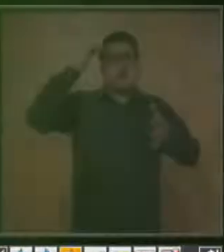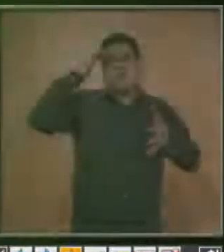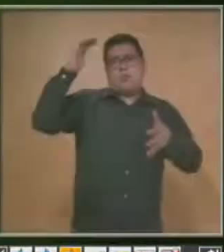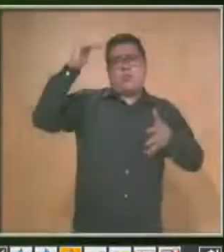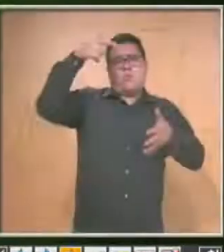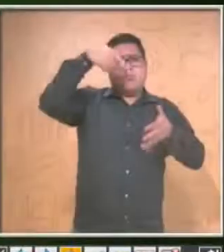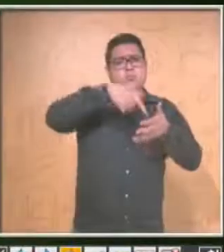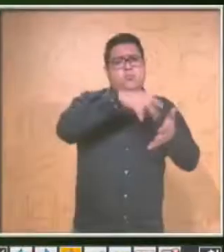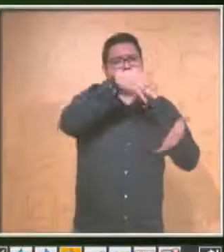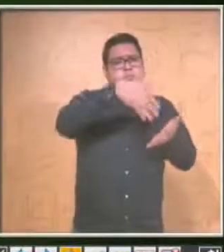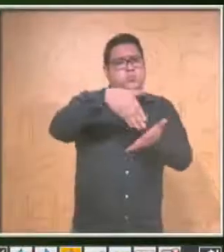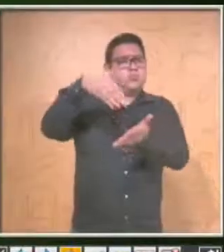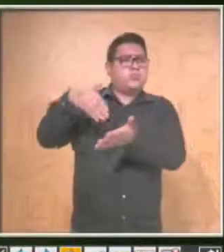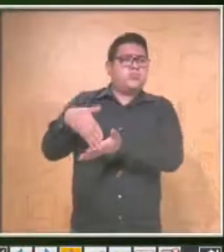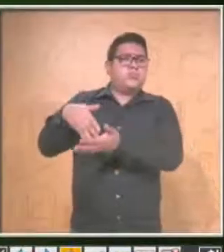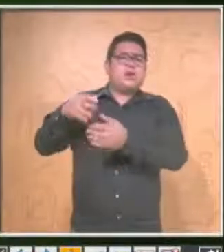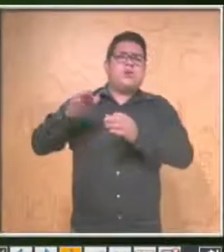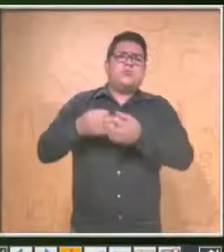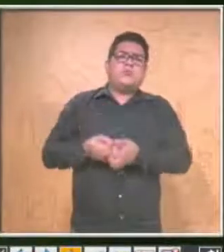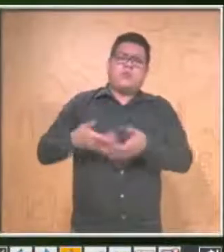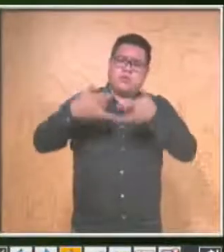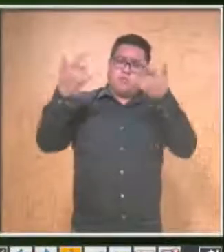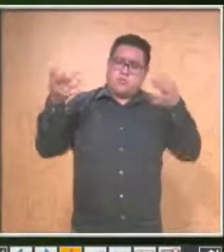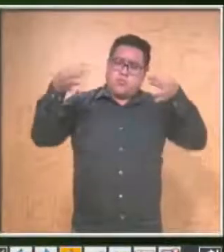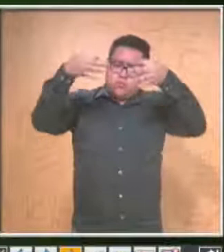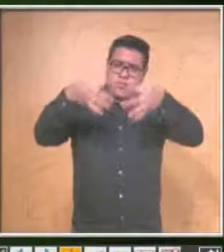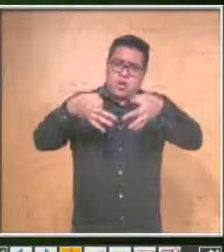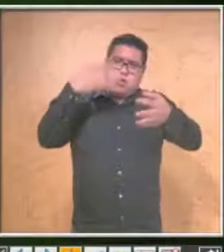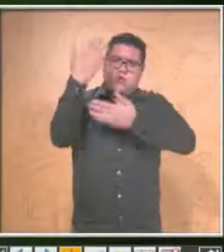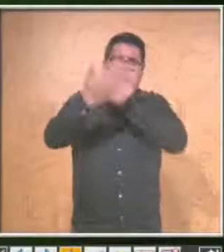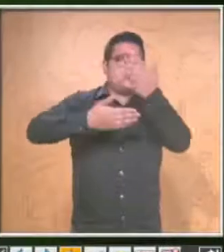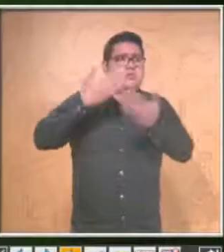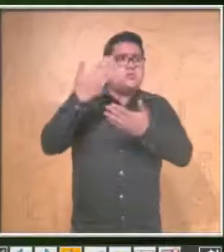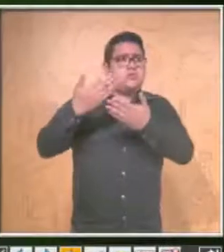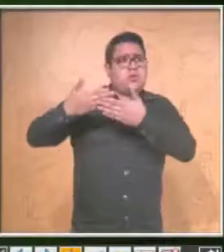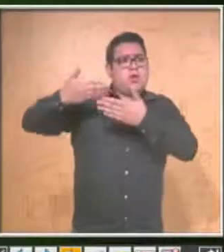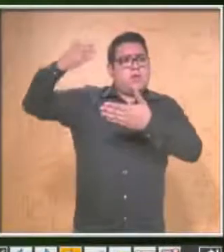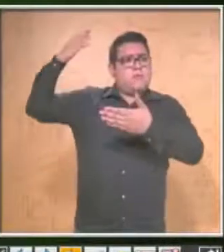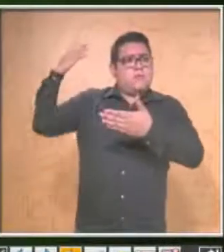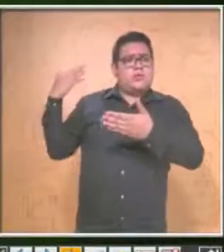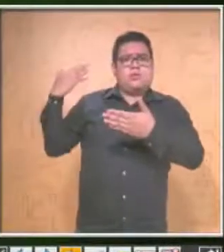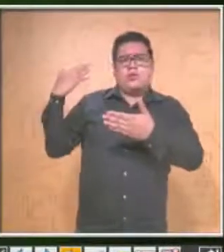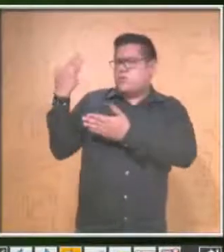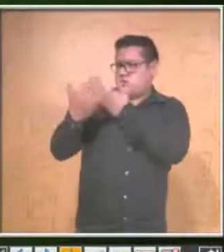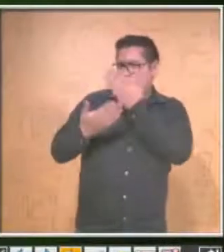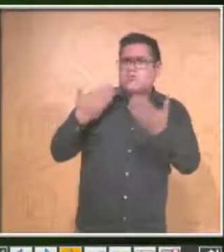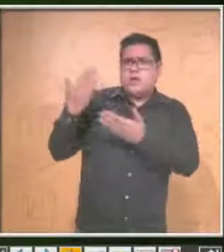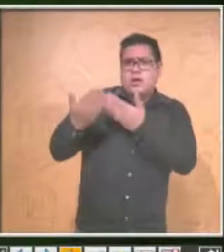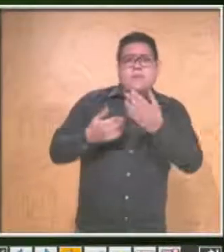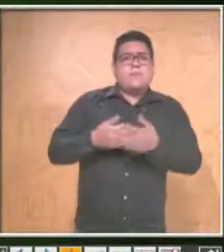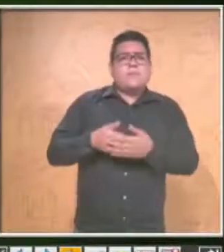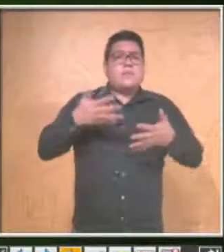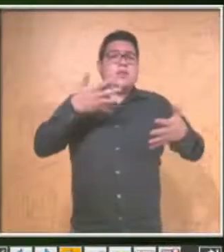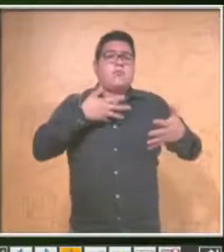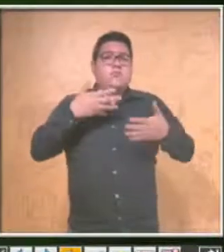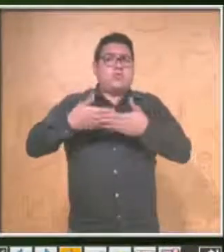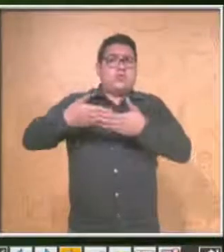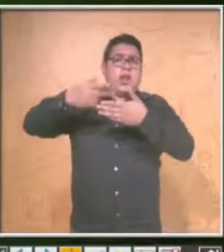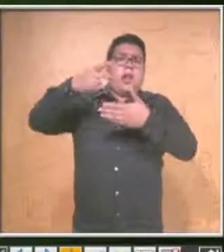que los historiadores han definido para estudiar el pasado. Tenemos a la